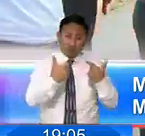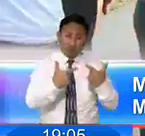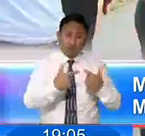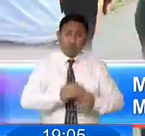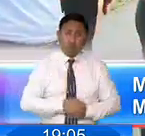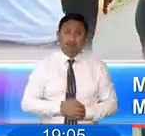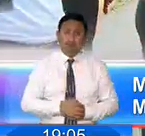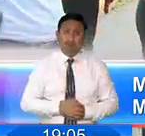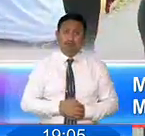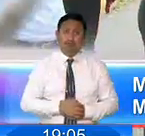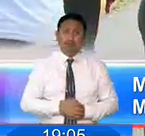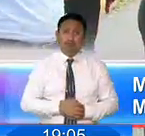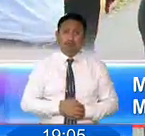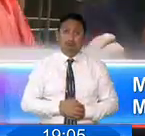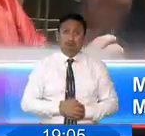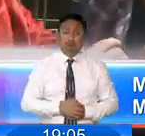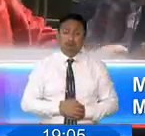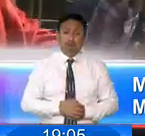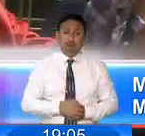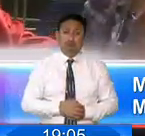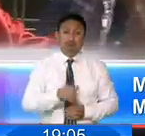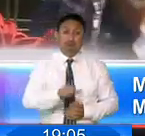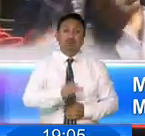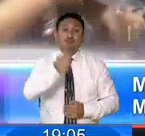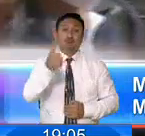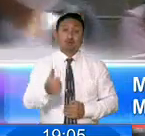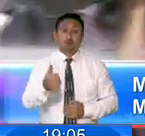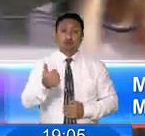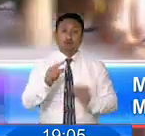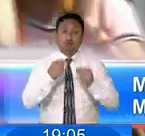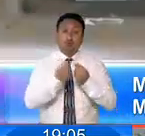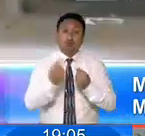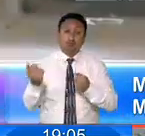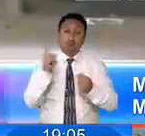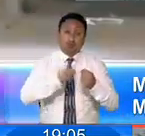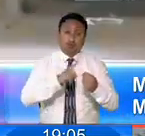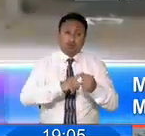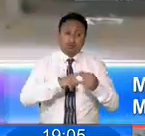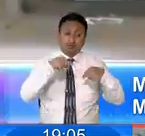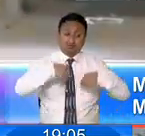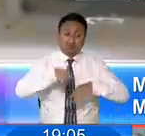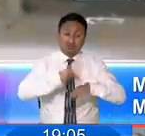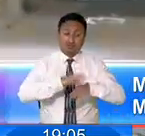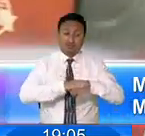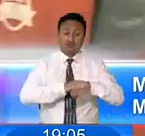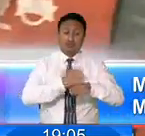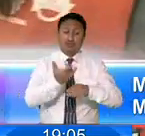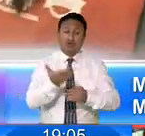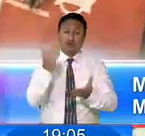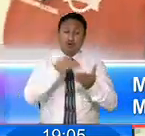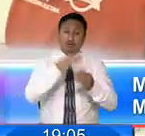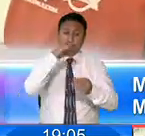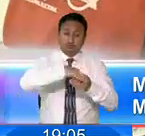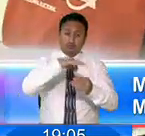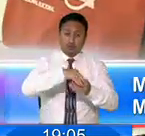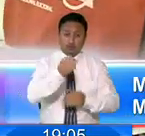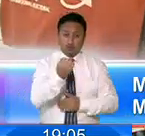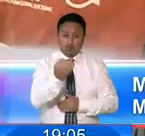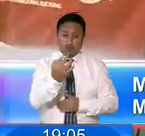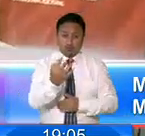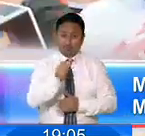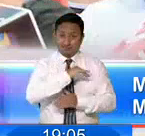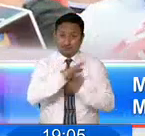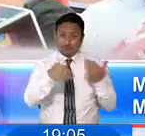sus localidades y también otras que llegarán a Quito, esto a propósito del reconteo de votos que exigen sea del 100% de las urnas.